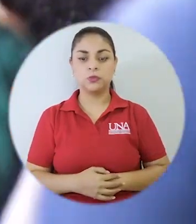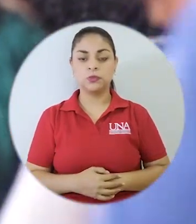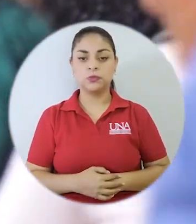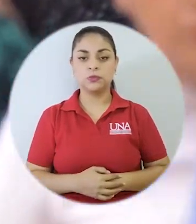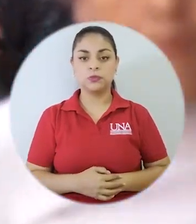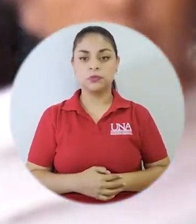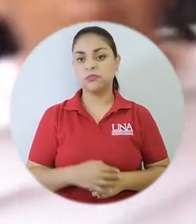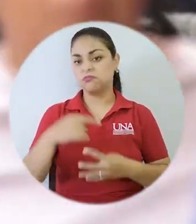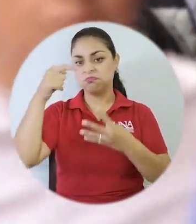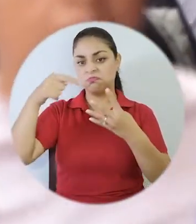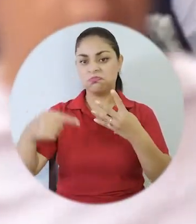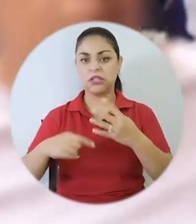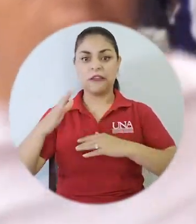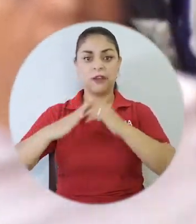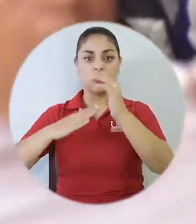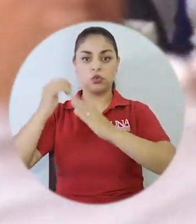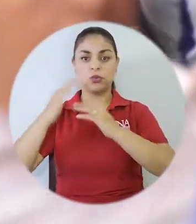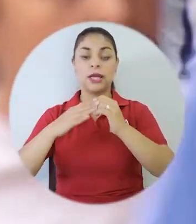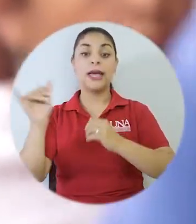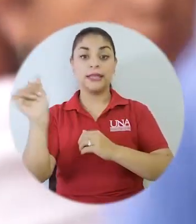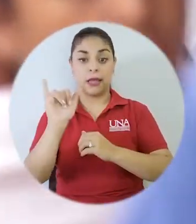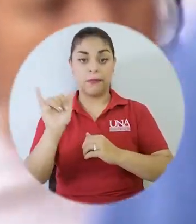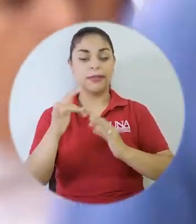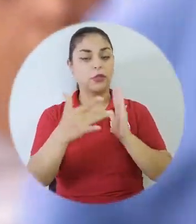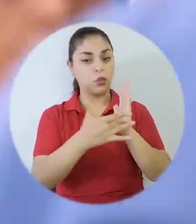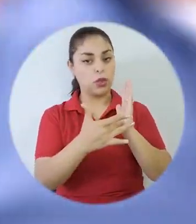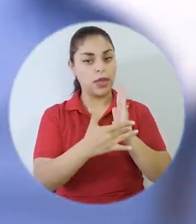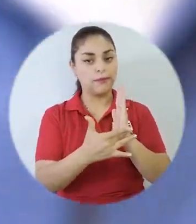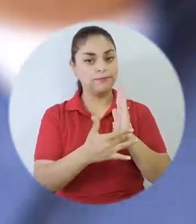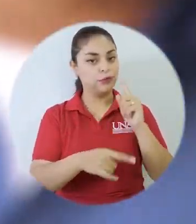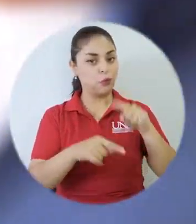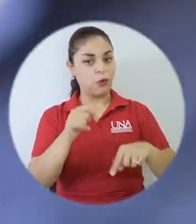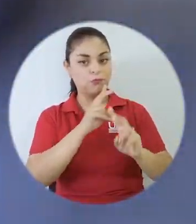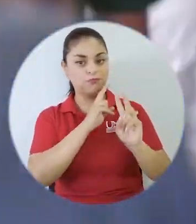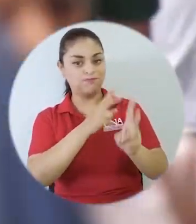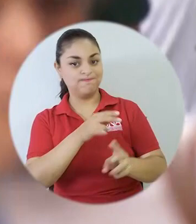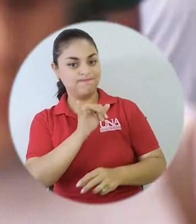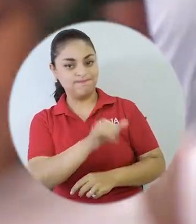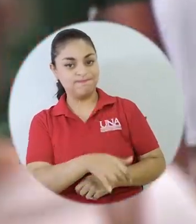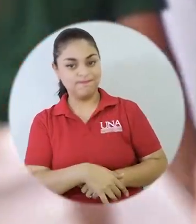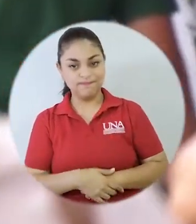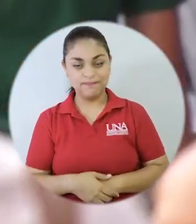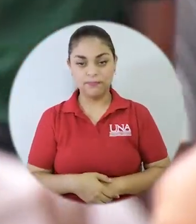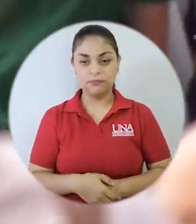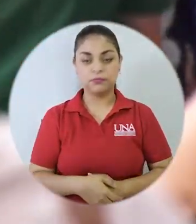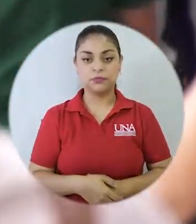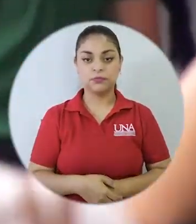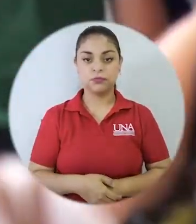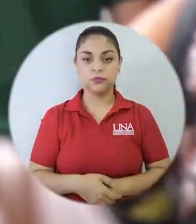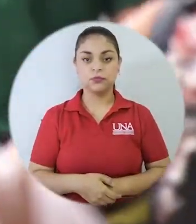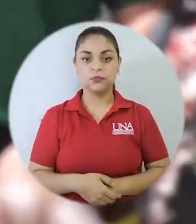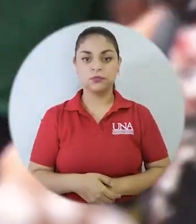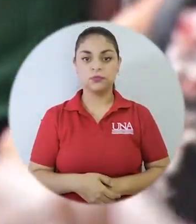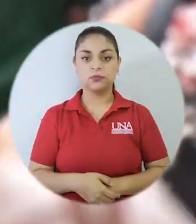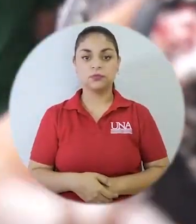aeropuertos, ¿verdad? Todo este tipo de infraestructura, como infraestructura tecnológica, ¿verdad? No podemos dejar esa inversión de